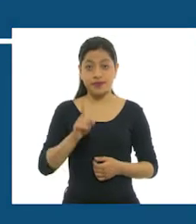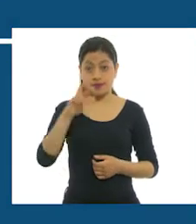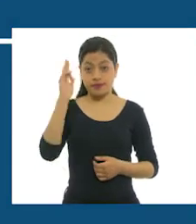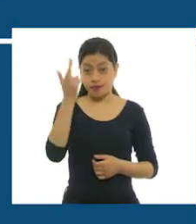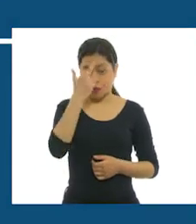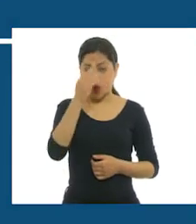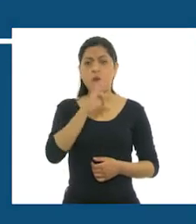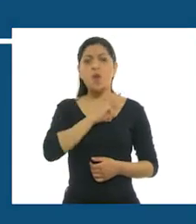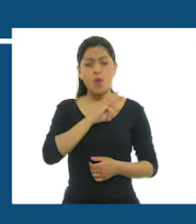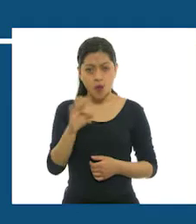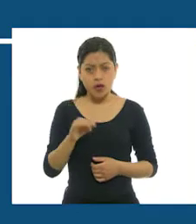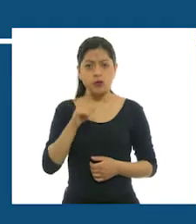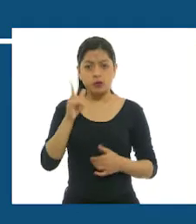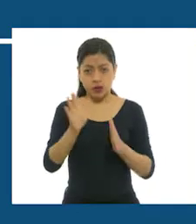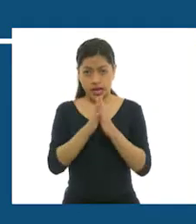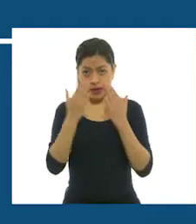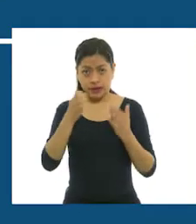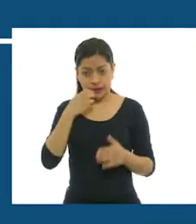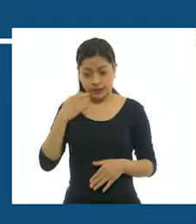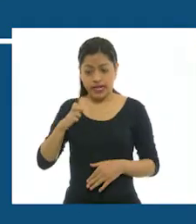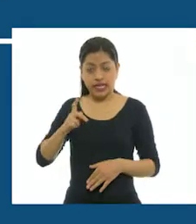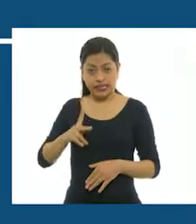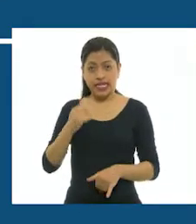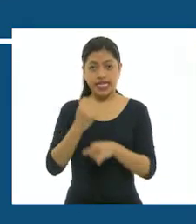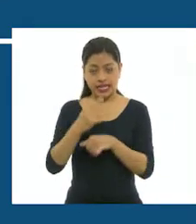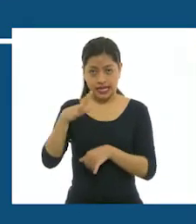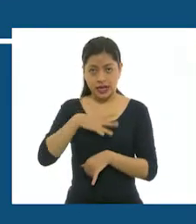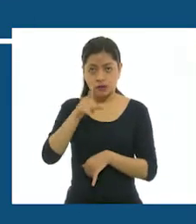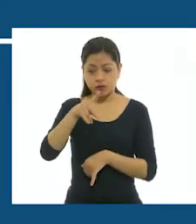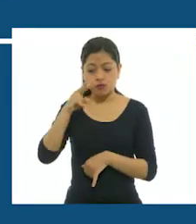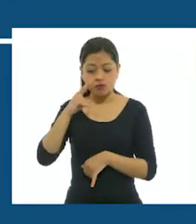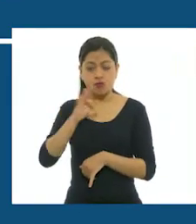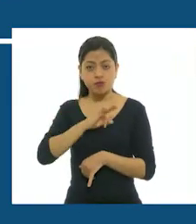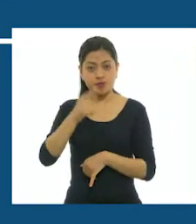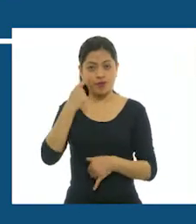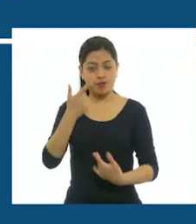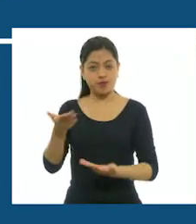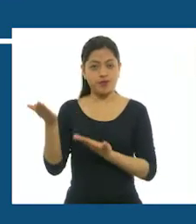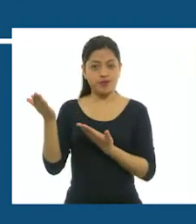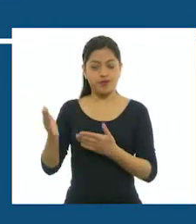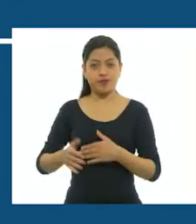recuerda que puedes encontrar los libros de texto en la página